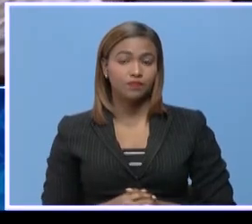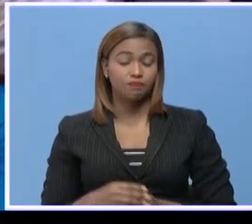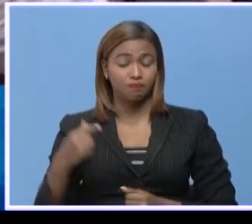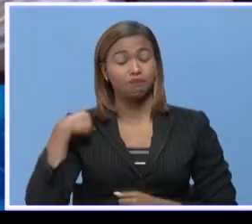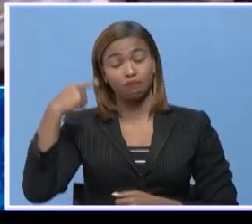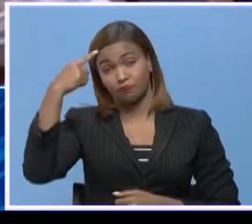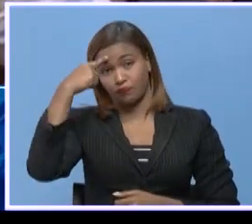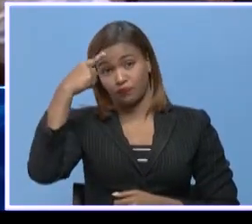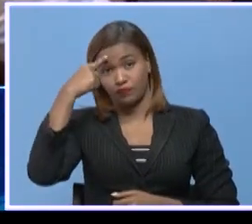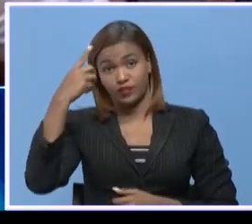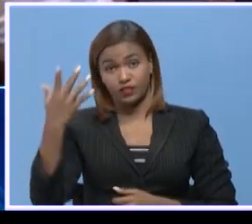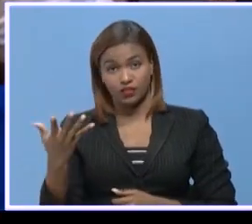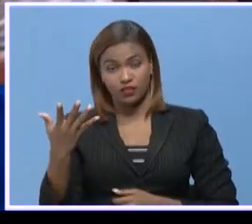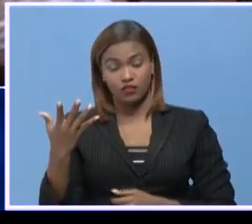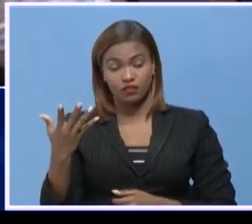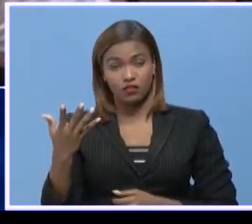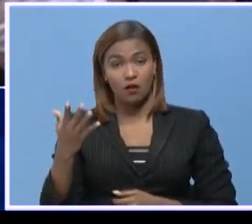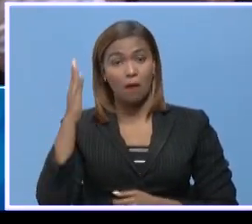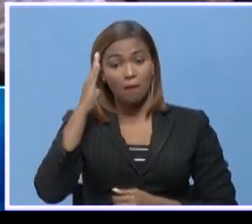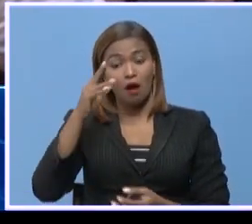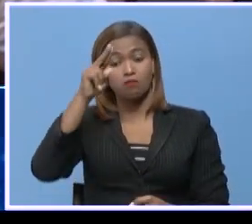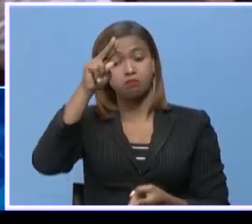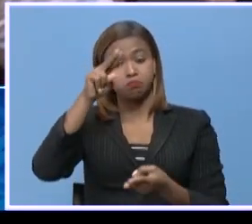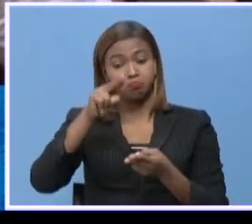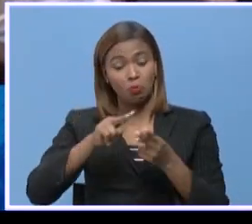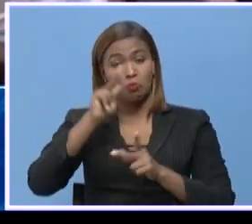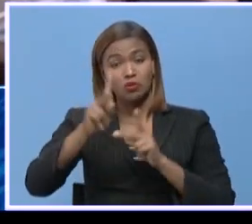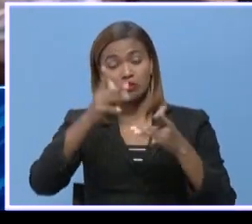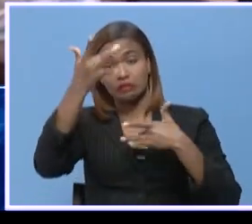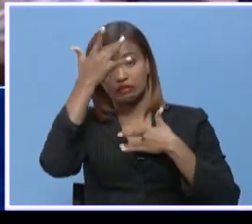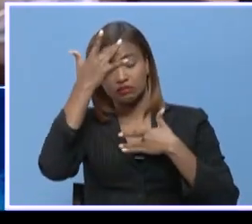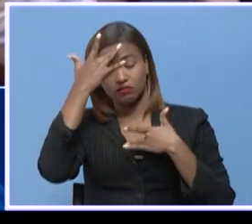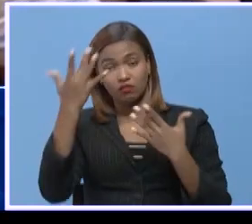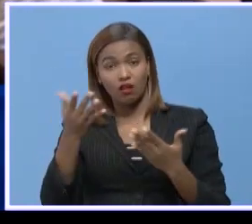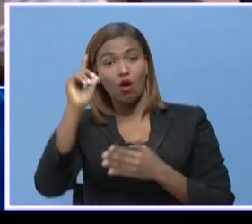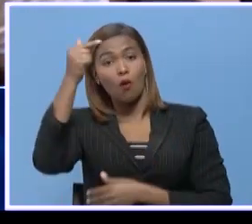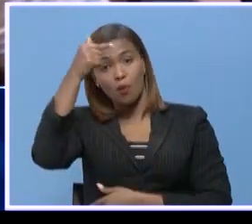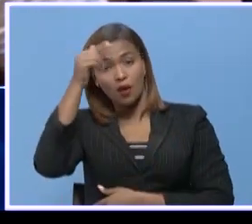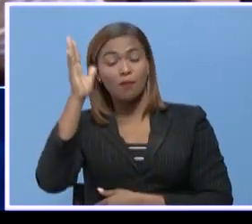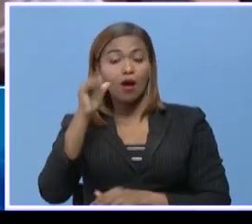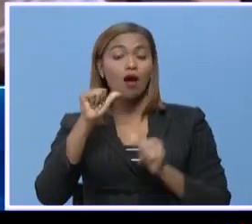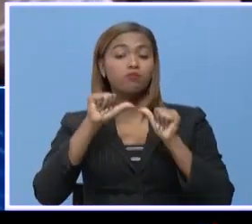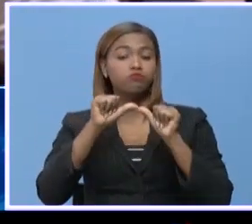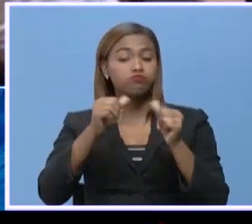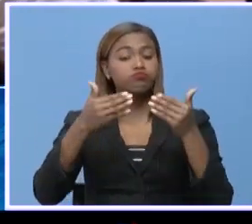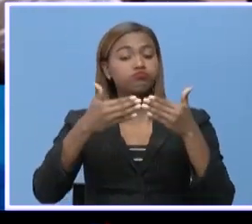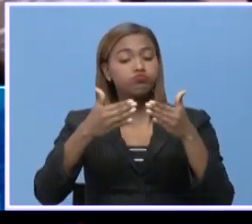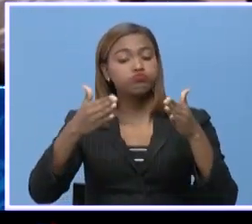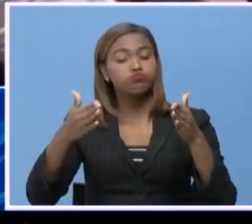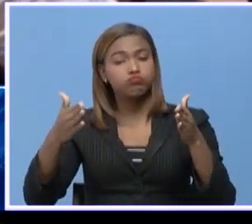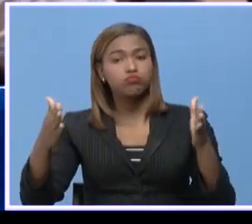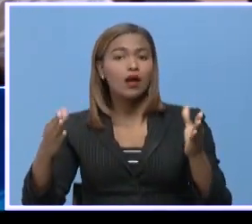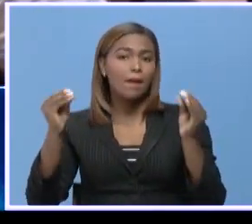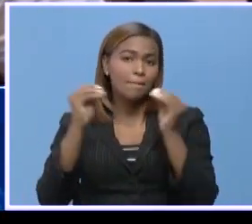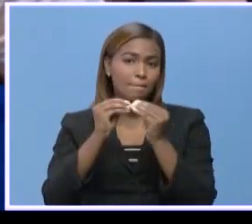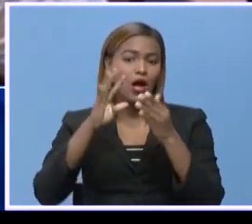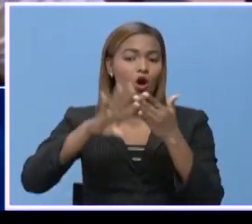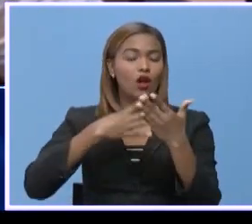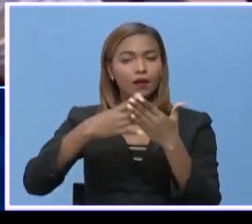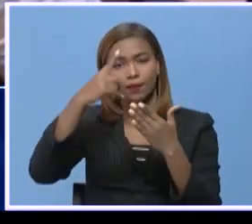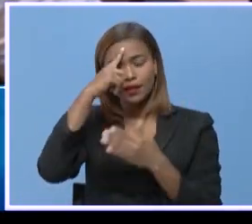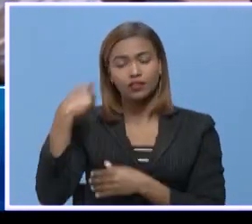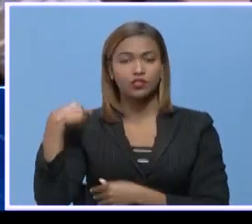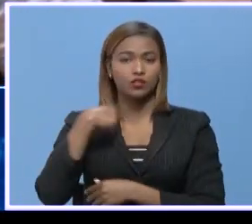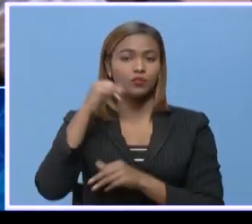Entiendo que según vayan bajando los contagios, el gobierno no seguirá abriendo más el horario para nosotros